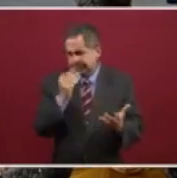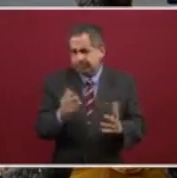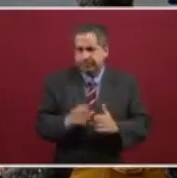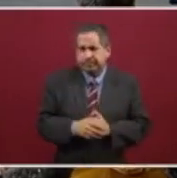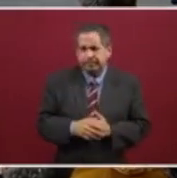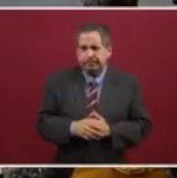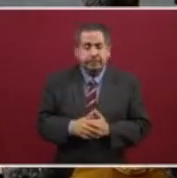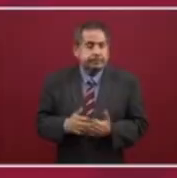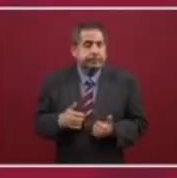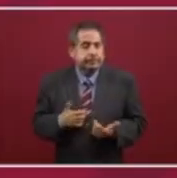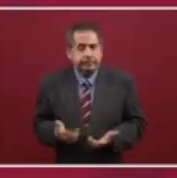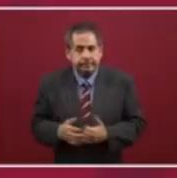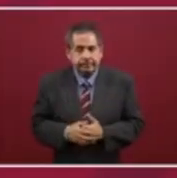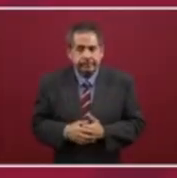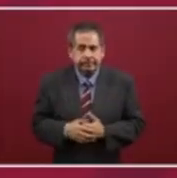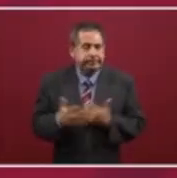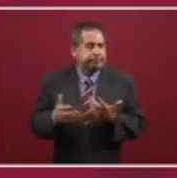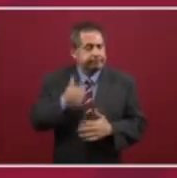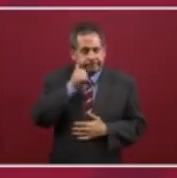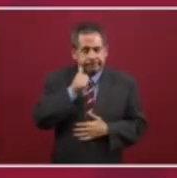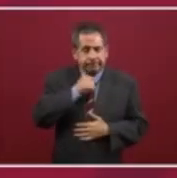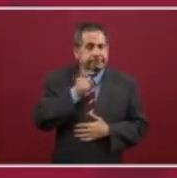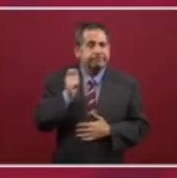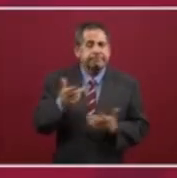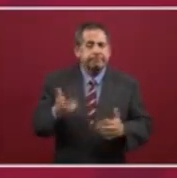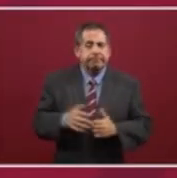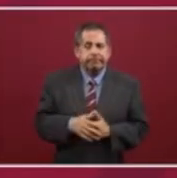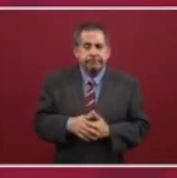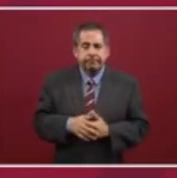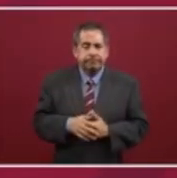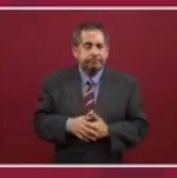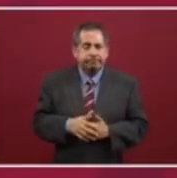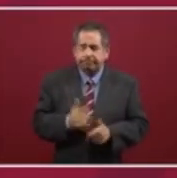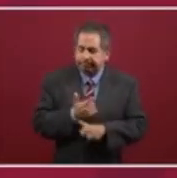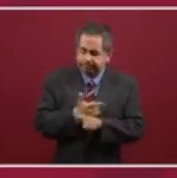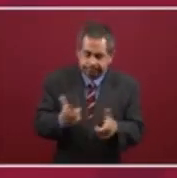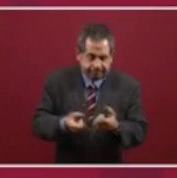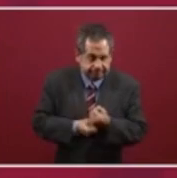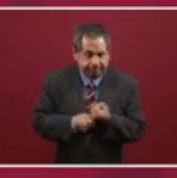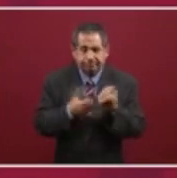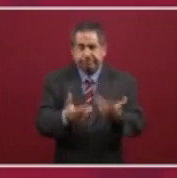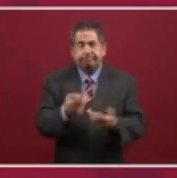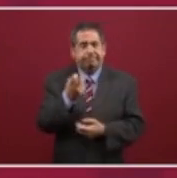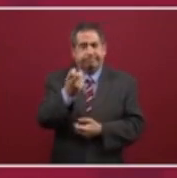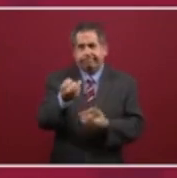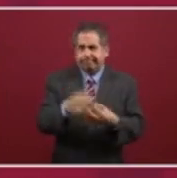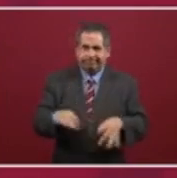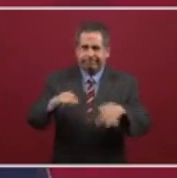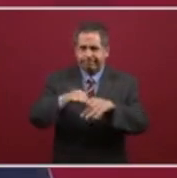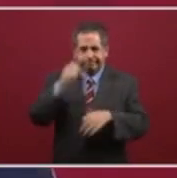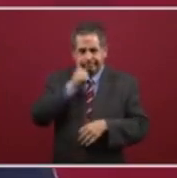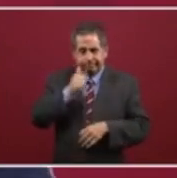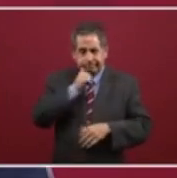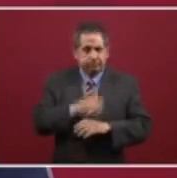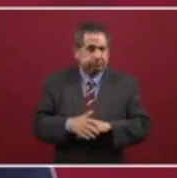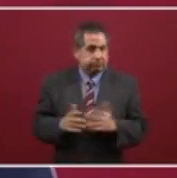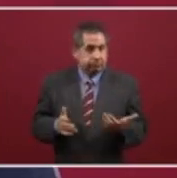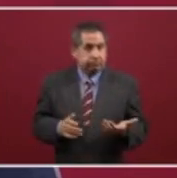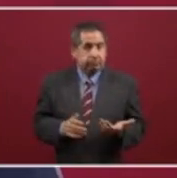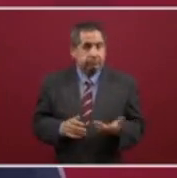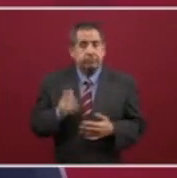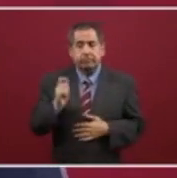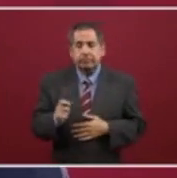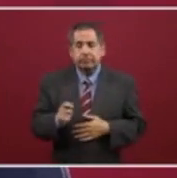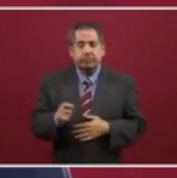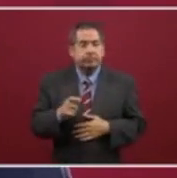¿qué tenemos que hacer siempre? Garantizar la libertad de expresión, que nadie